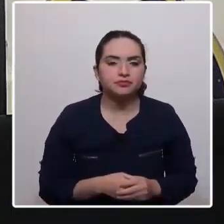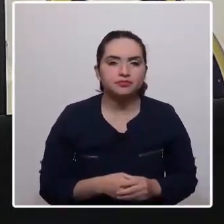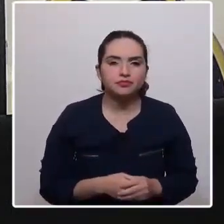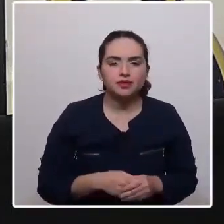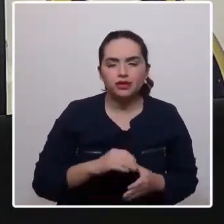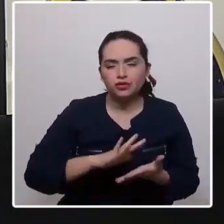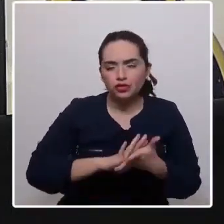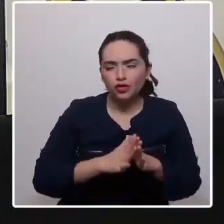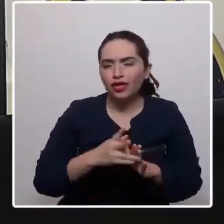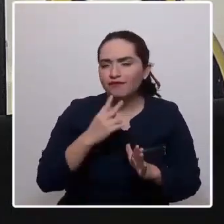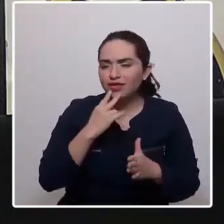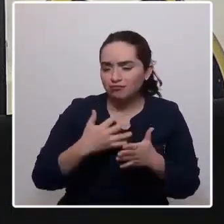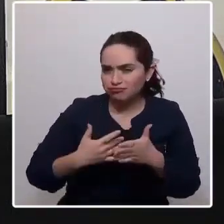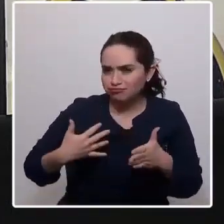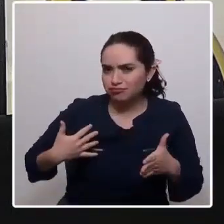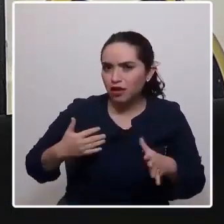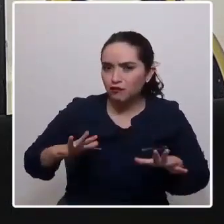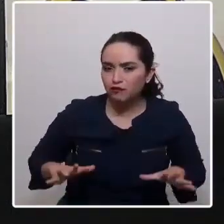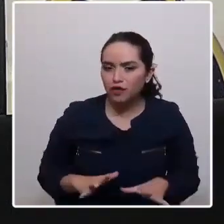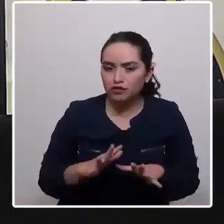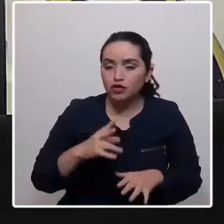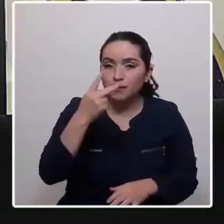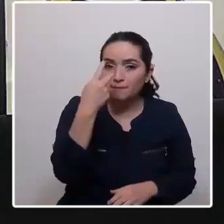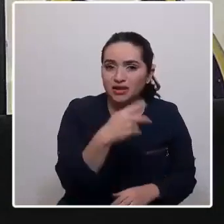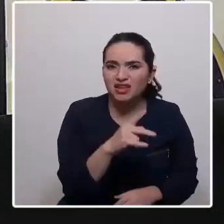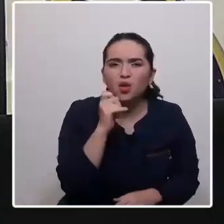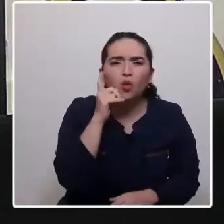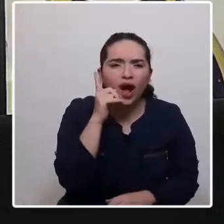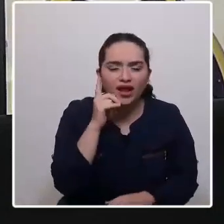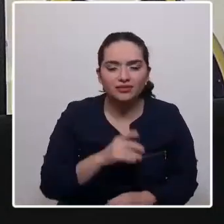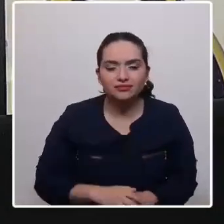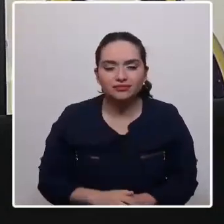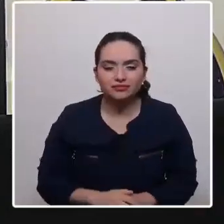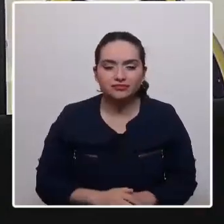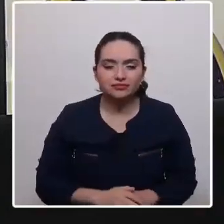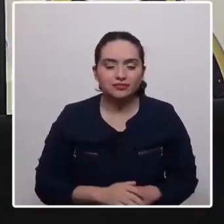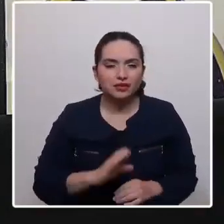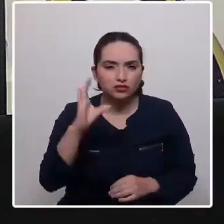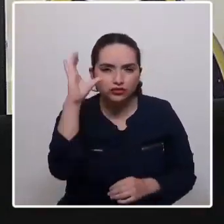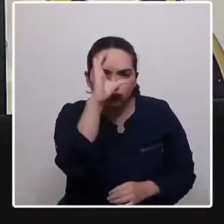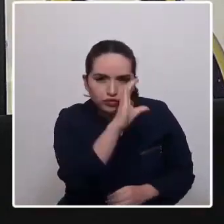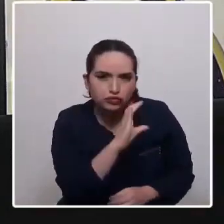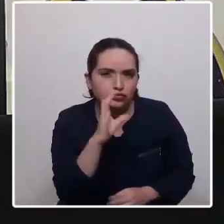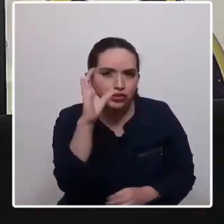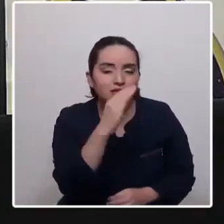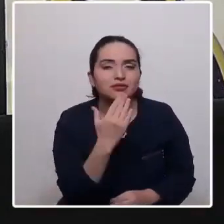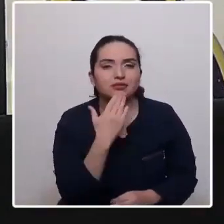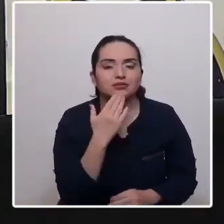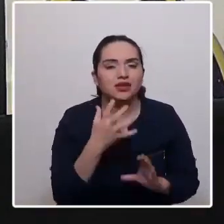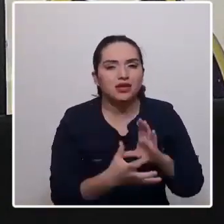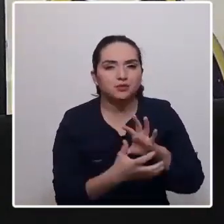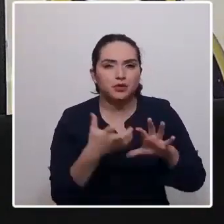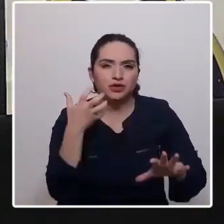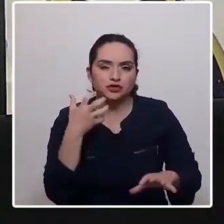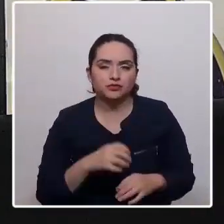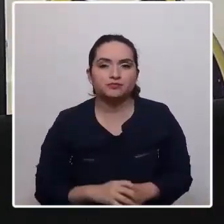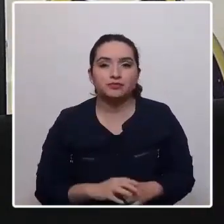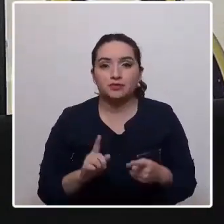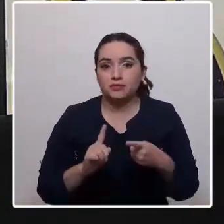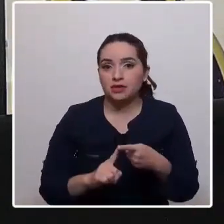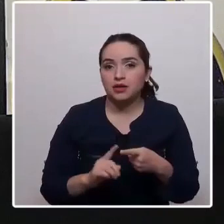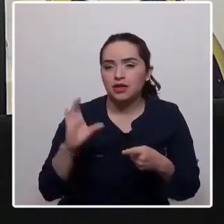vida de esfuerzo. Las pertenencias en Chile son de dos tipos. Por un lado, las de exploración y por el otro lado, las de explotación. Las primeras amparan